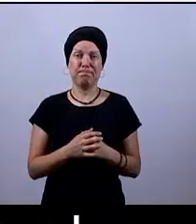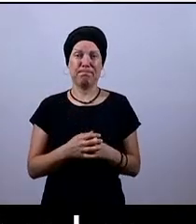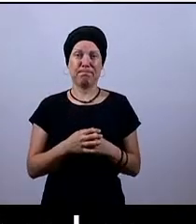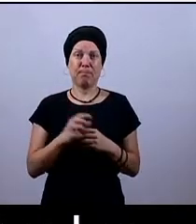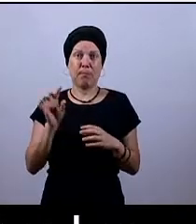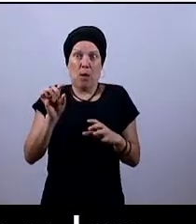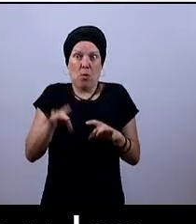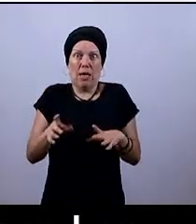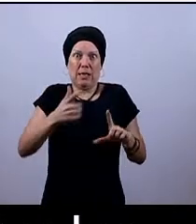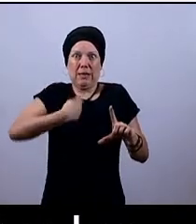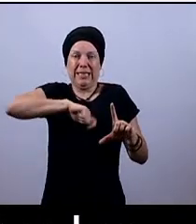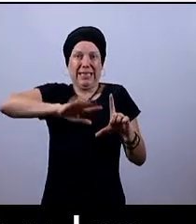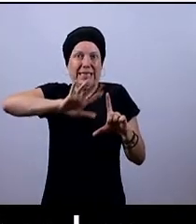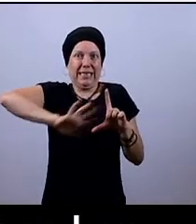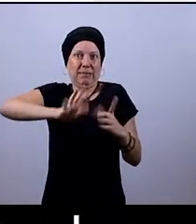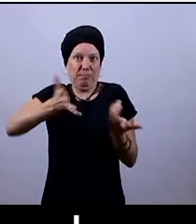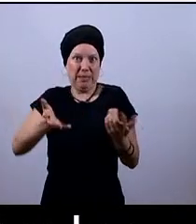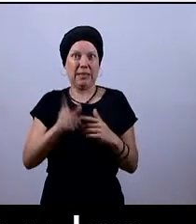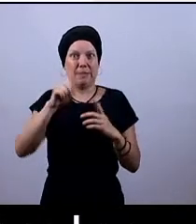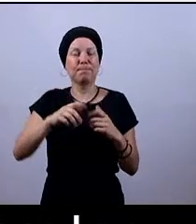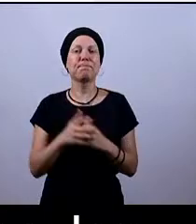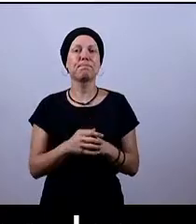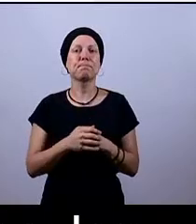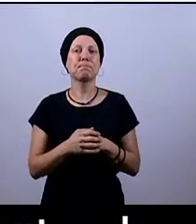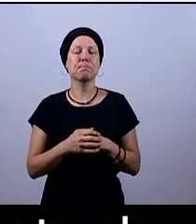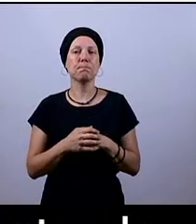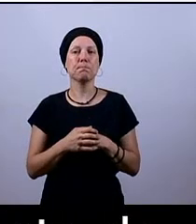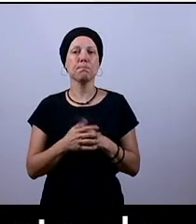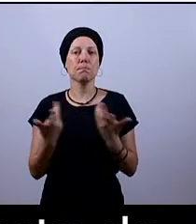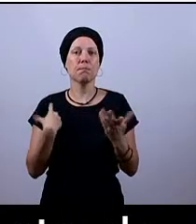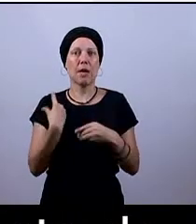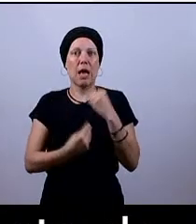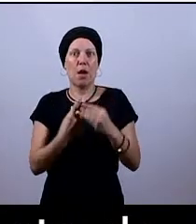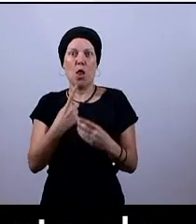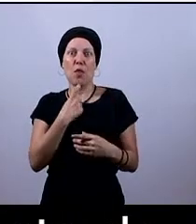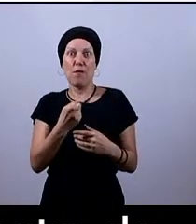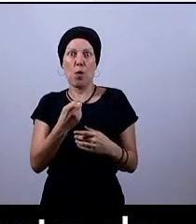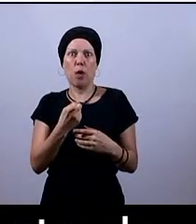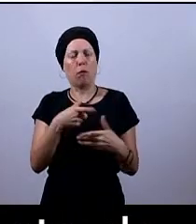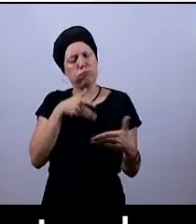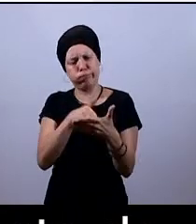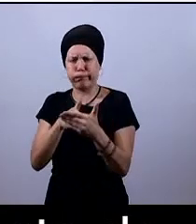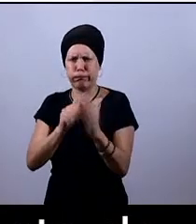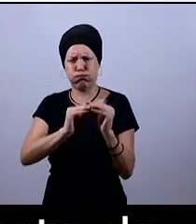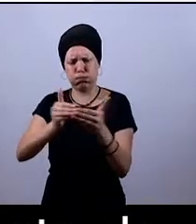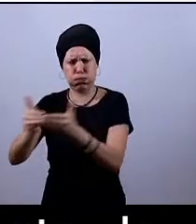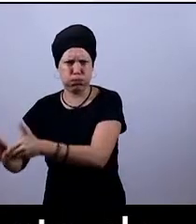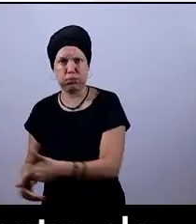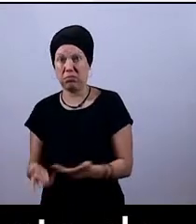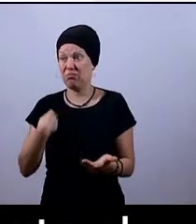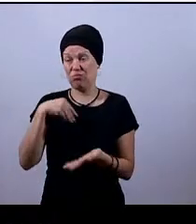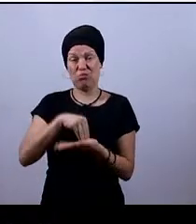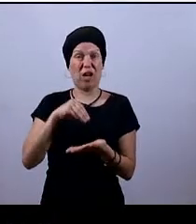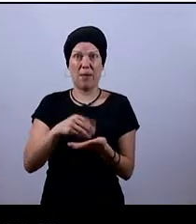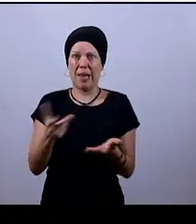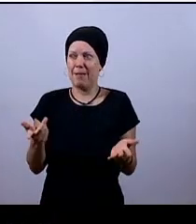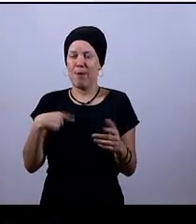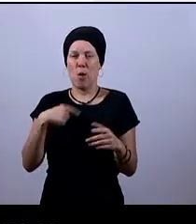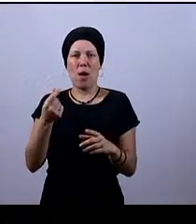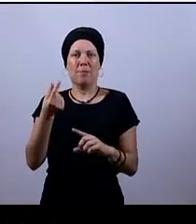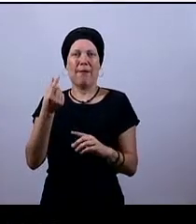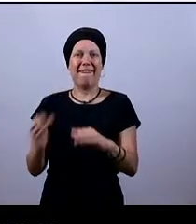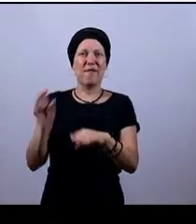del territorio, en el resto de administraciones y hacerlo con esa dificultad de que en muchas ocasiones no contamos con una